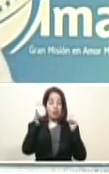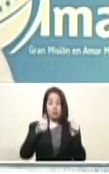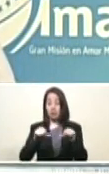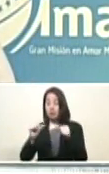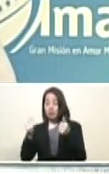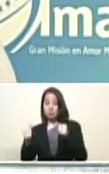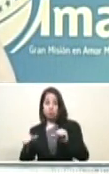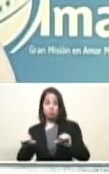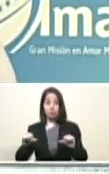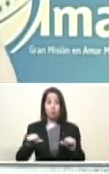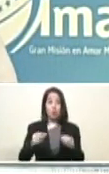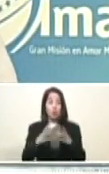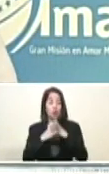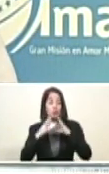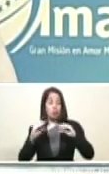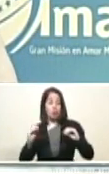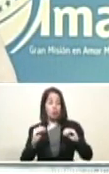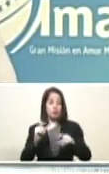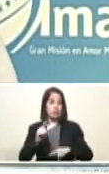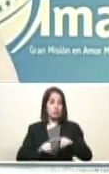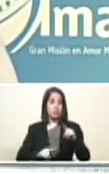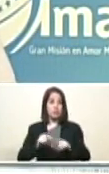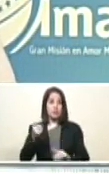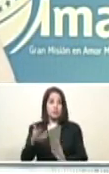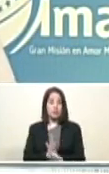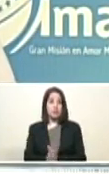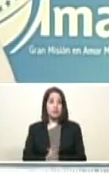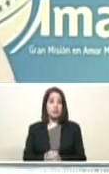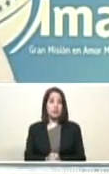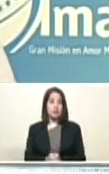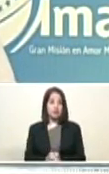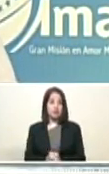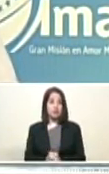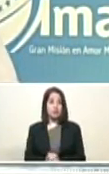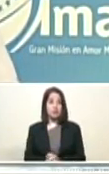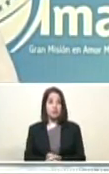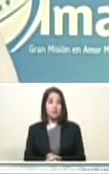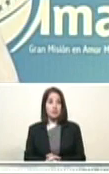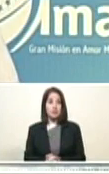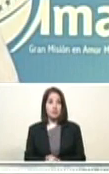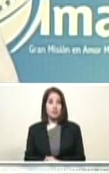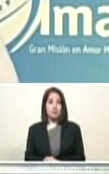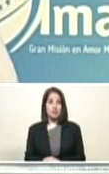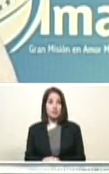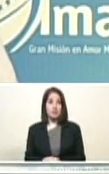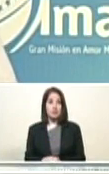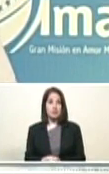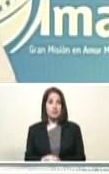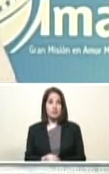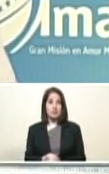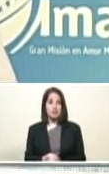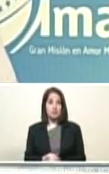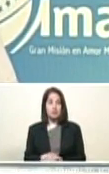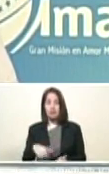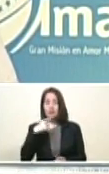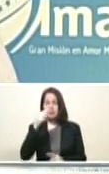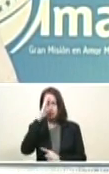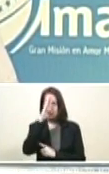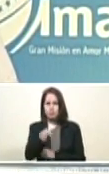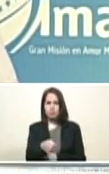directores dramaturgos trabajadores de la cultura a nivel general